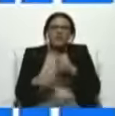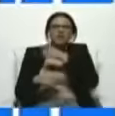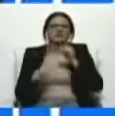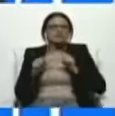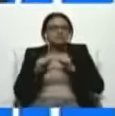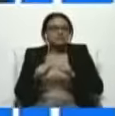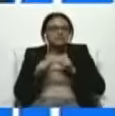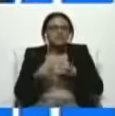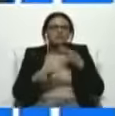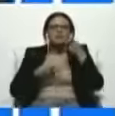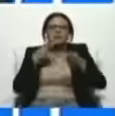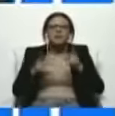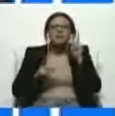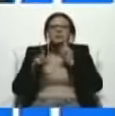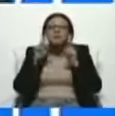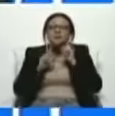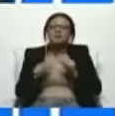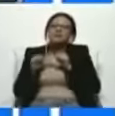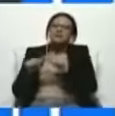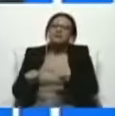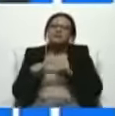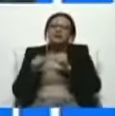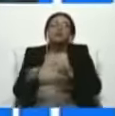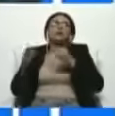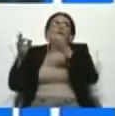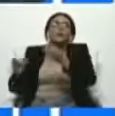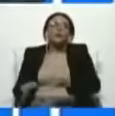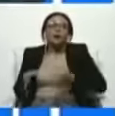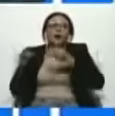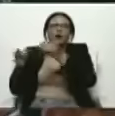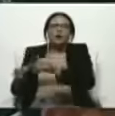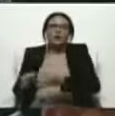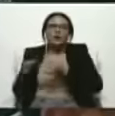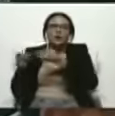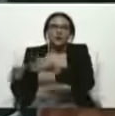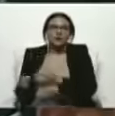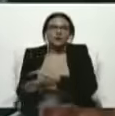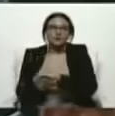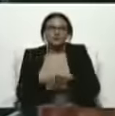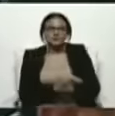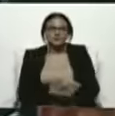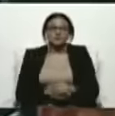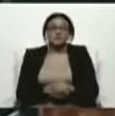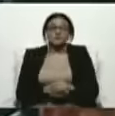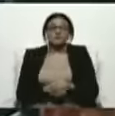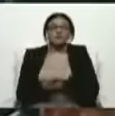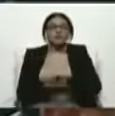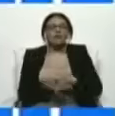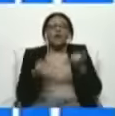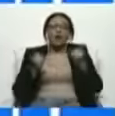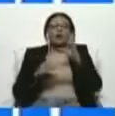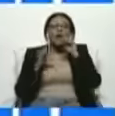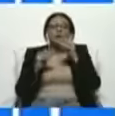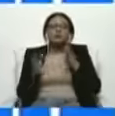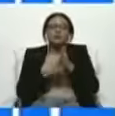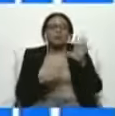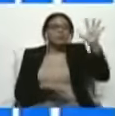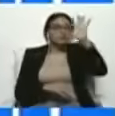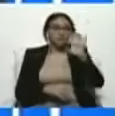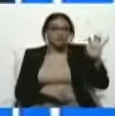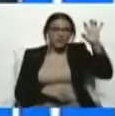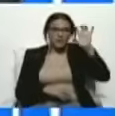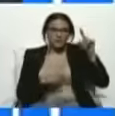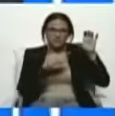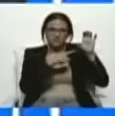Sobre la Unión Europea, no sé si contesté suficientemente la pregunta. Okay. Sobre la Unión Europea, mira,